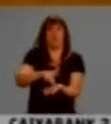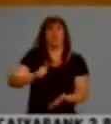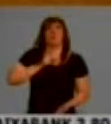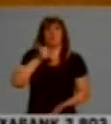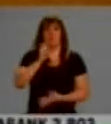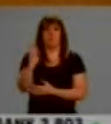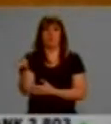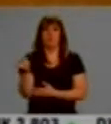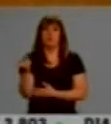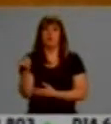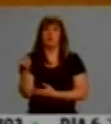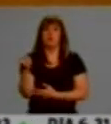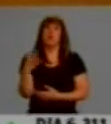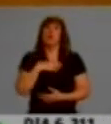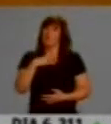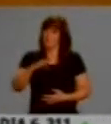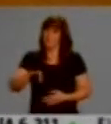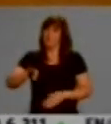oportunidad, quizá